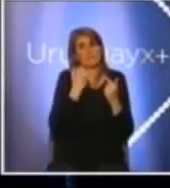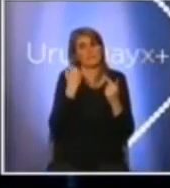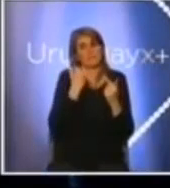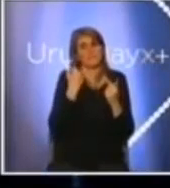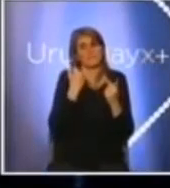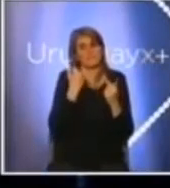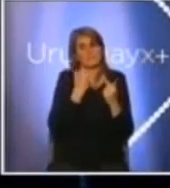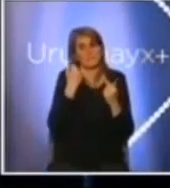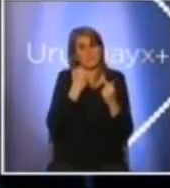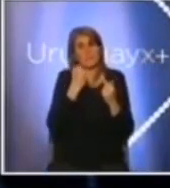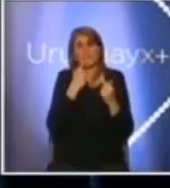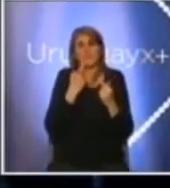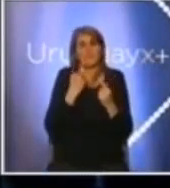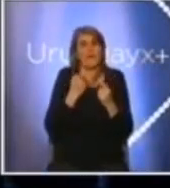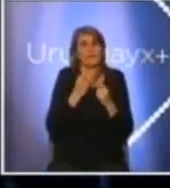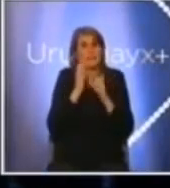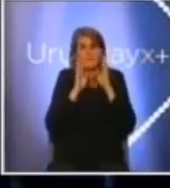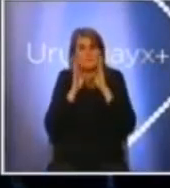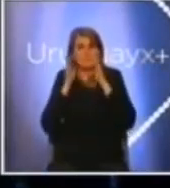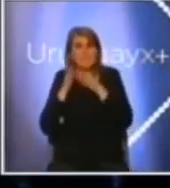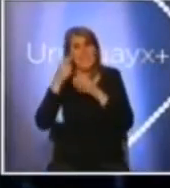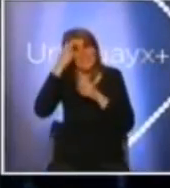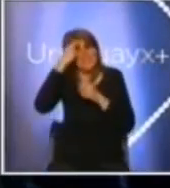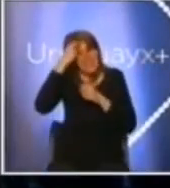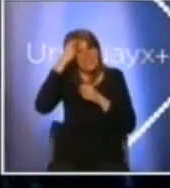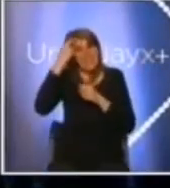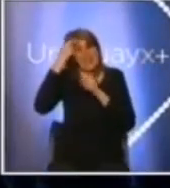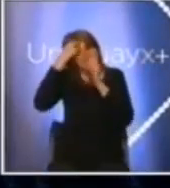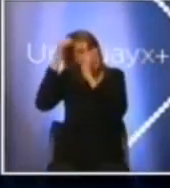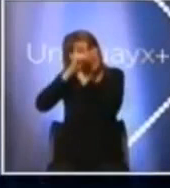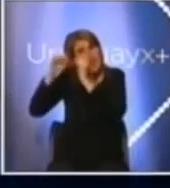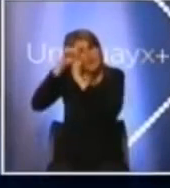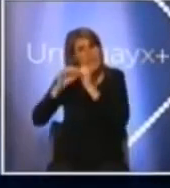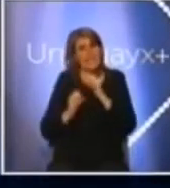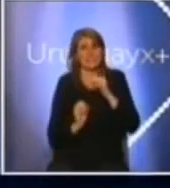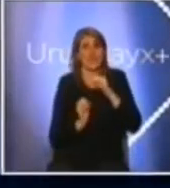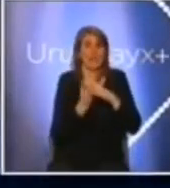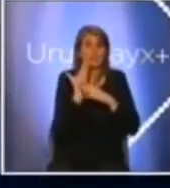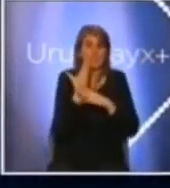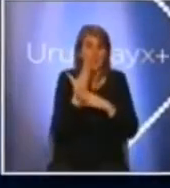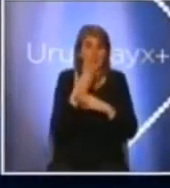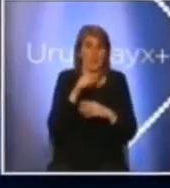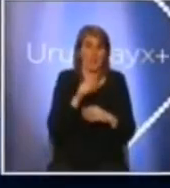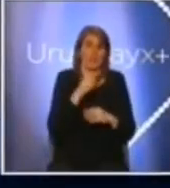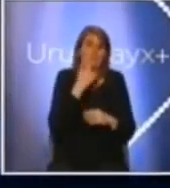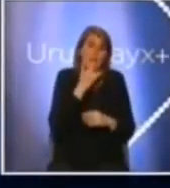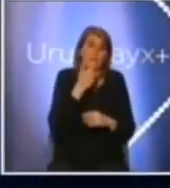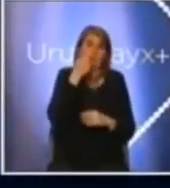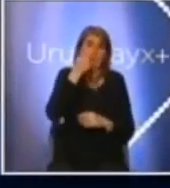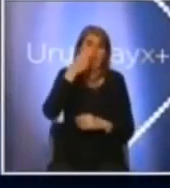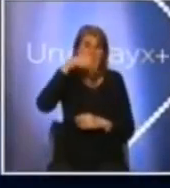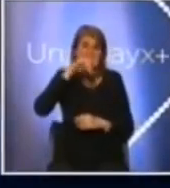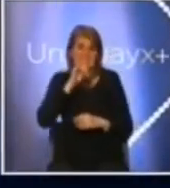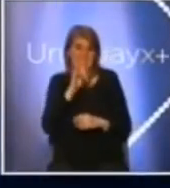el fuerte impulso a las políticas de ciencia, tecnología e innovación que significan, por ejemplo, la ANI,